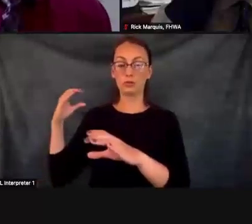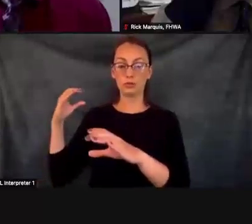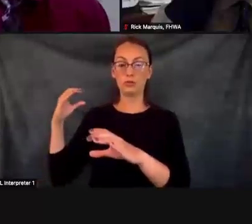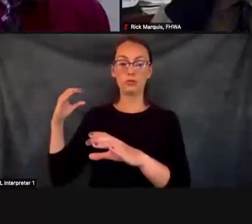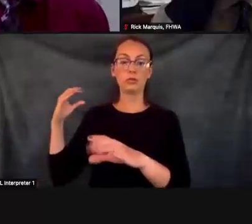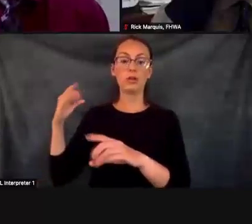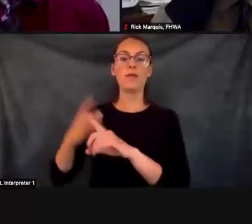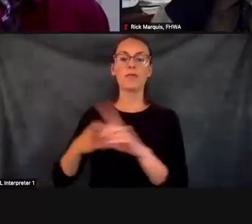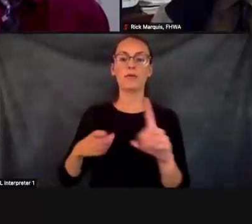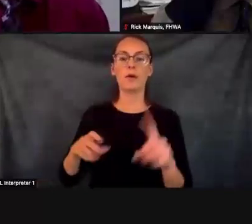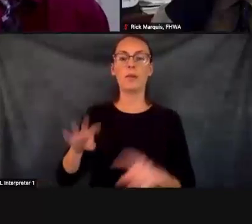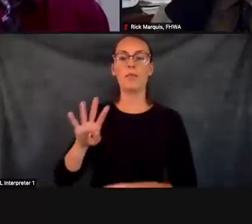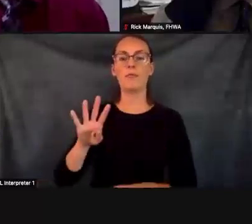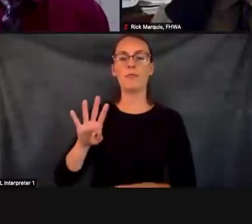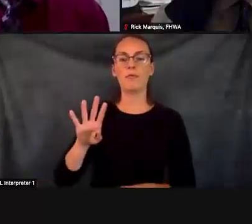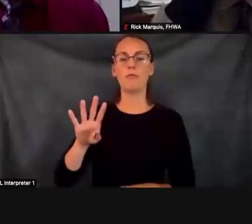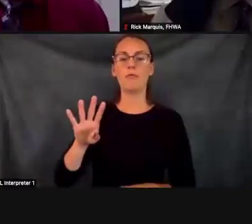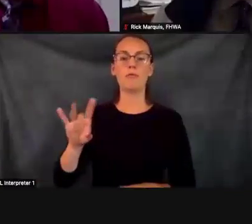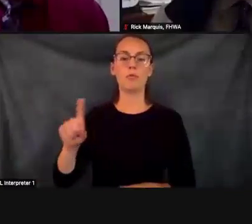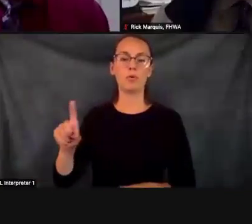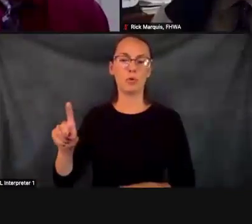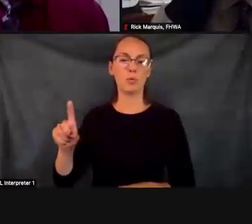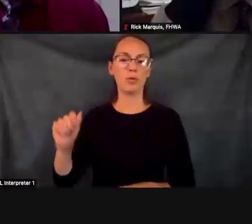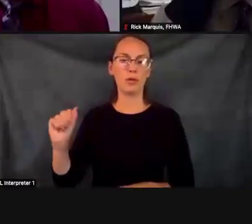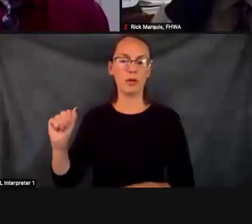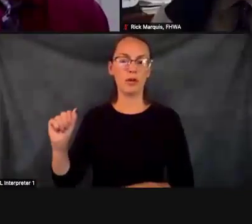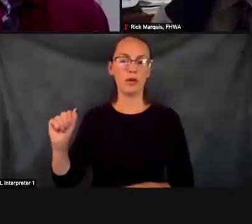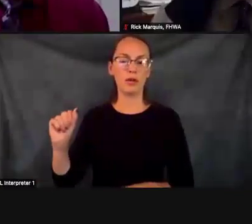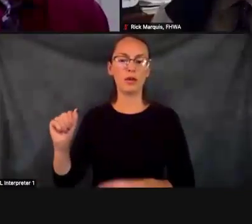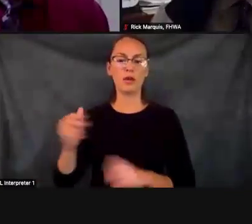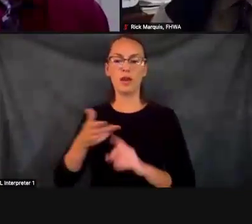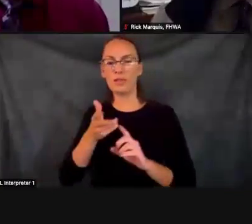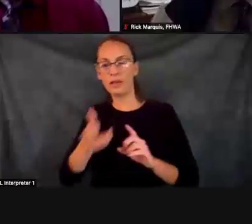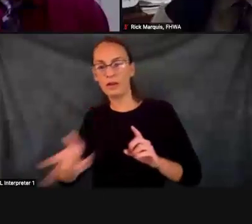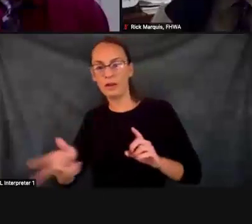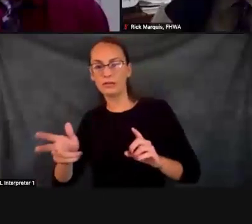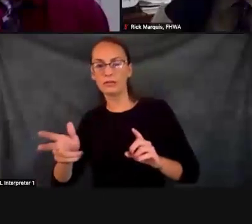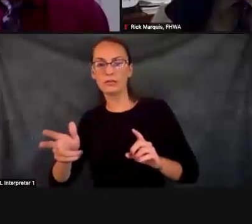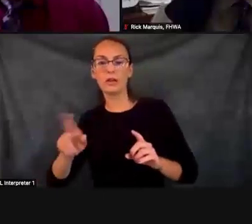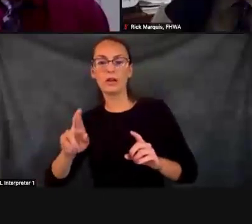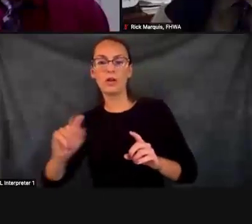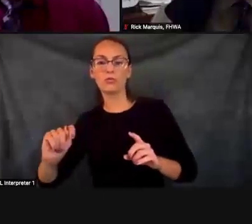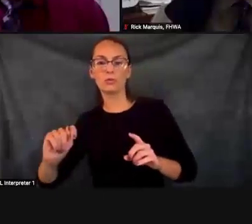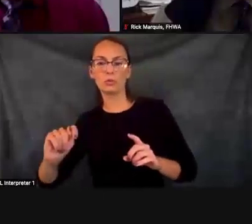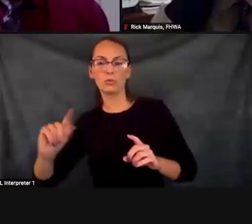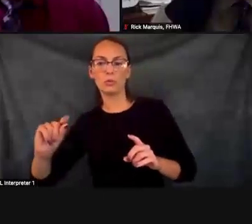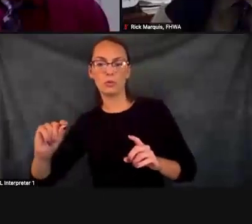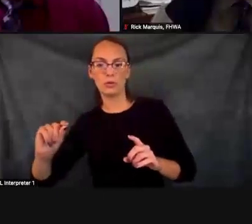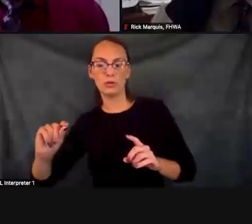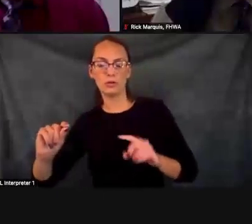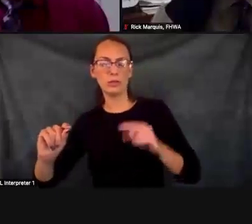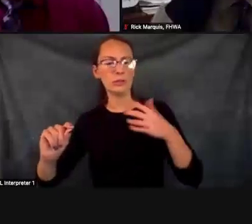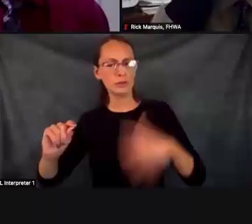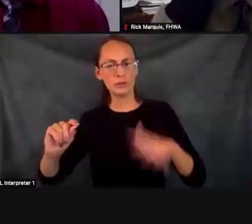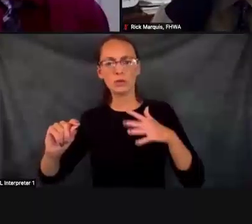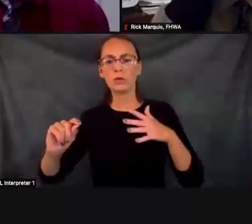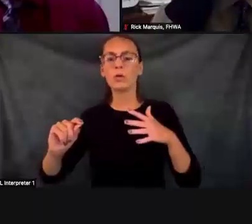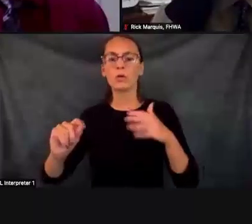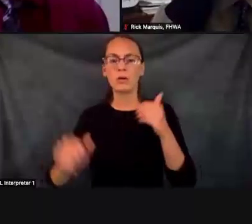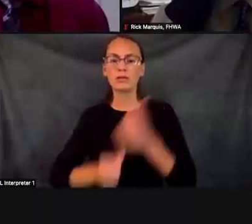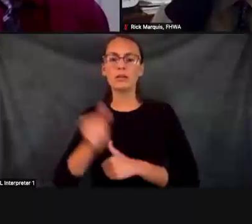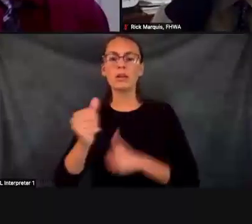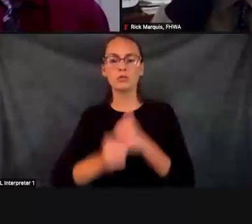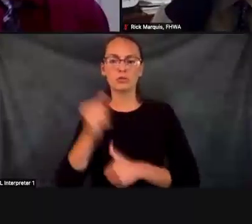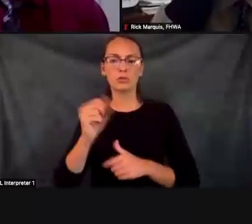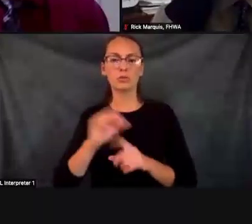son las camiones en el 41A que van a la ruta 20 hacia Skaney Atlas.